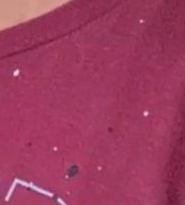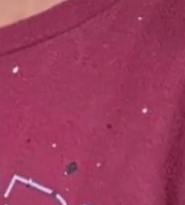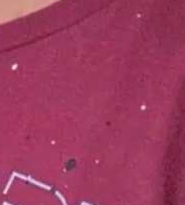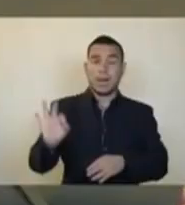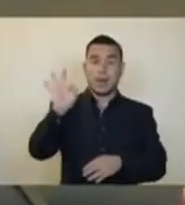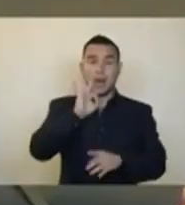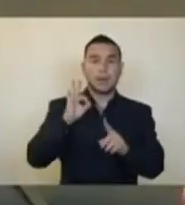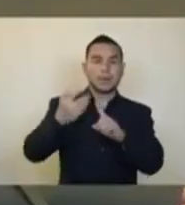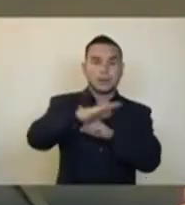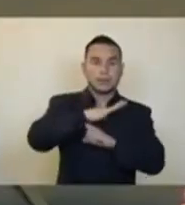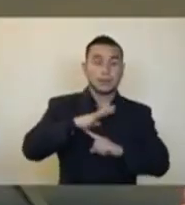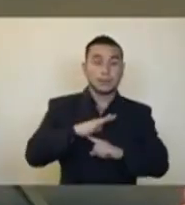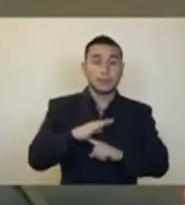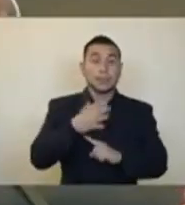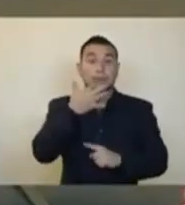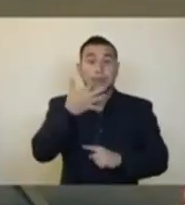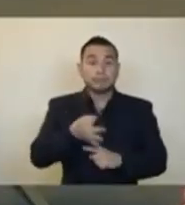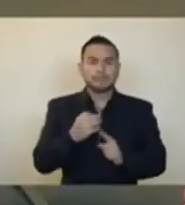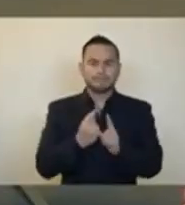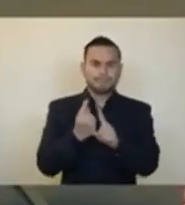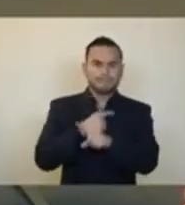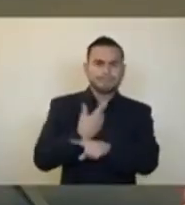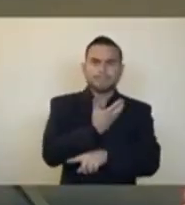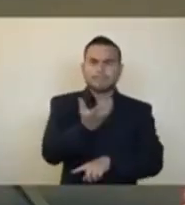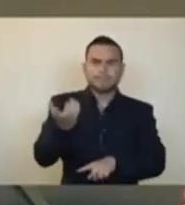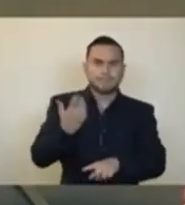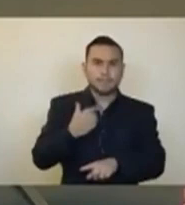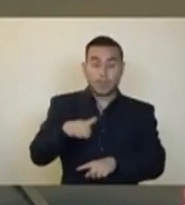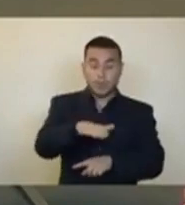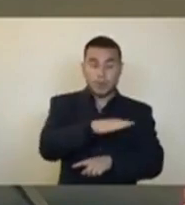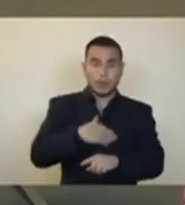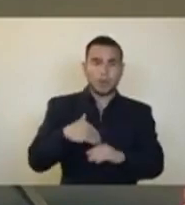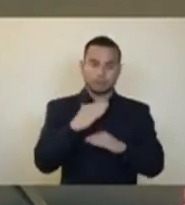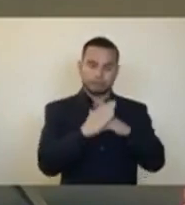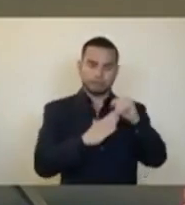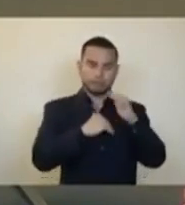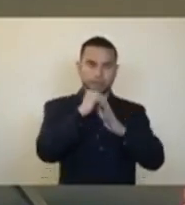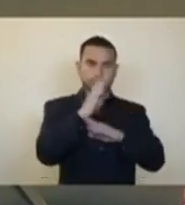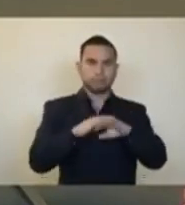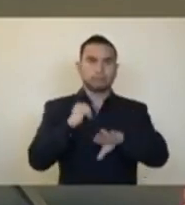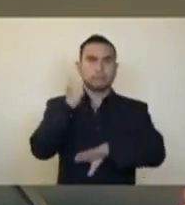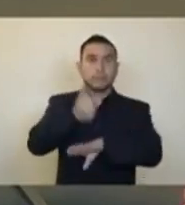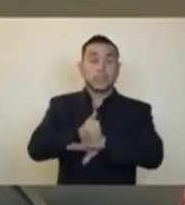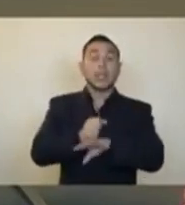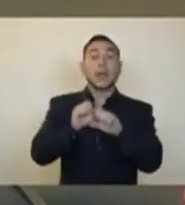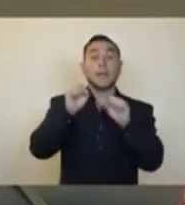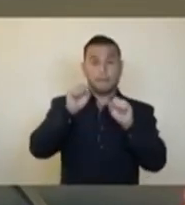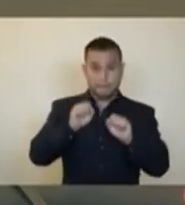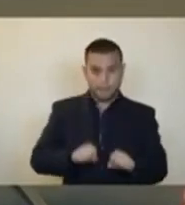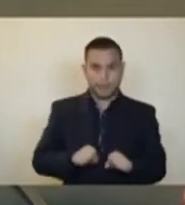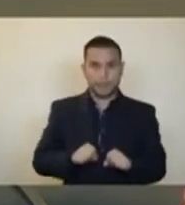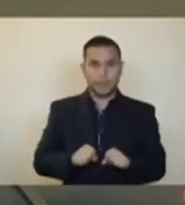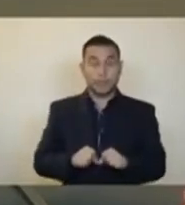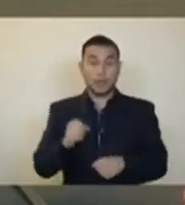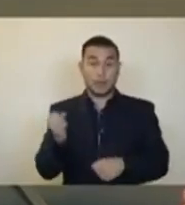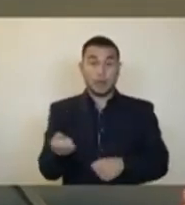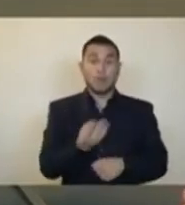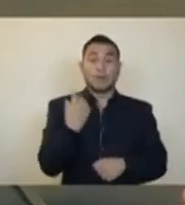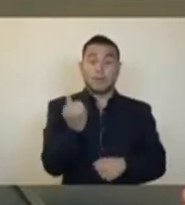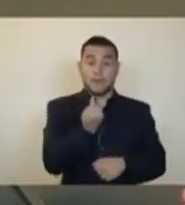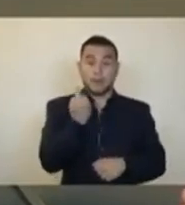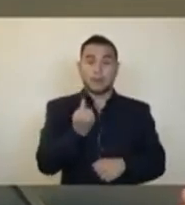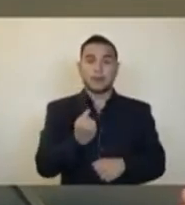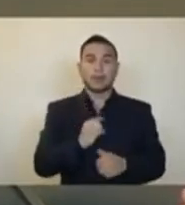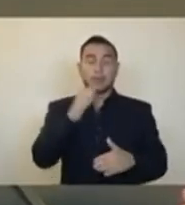cuarentena y vamos a remodelar ese centro de contención para que tengan las capacidades para los nuevos las nuevas